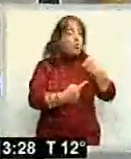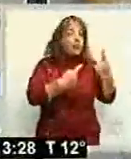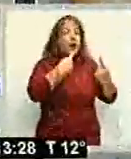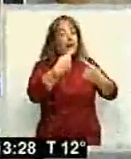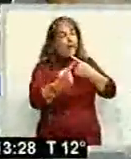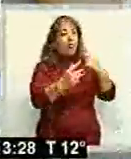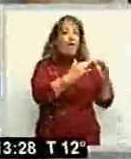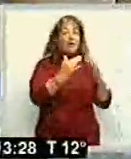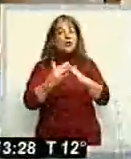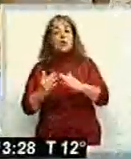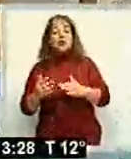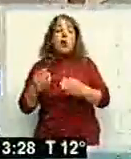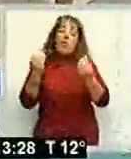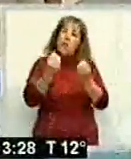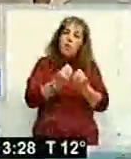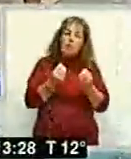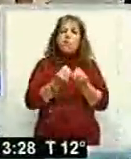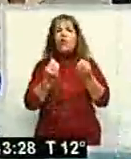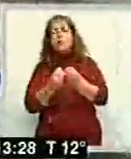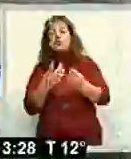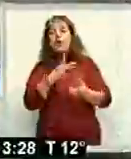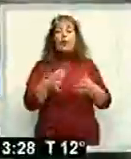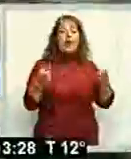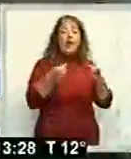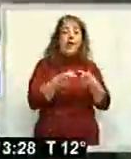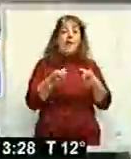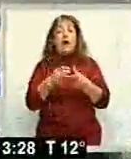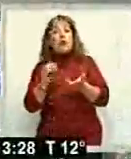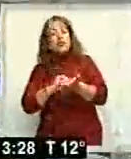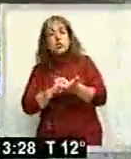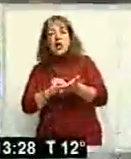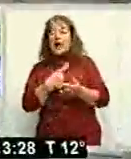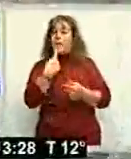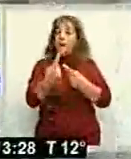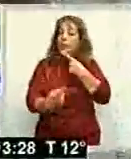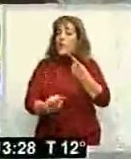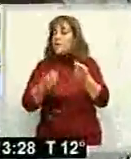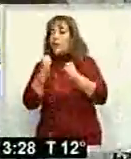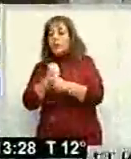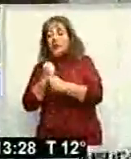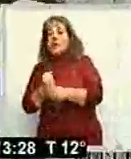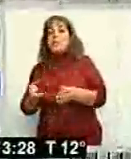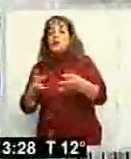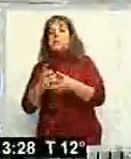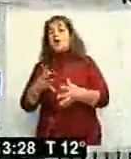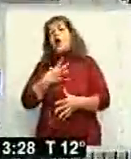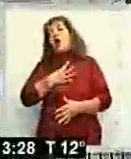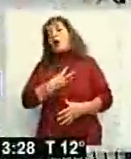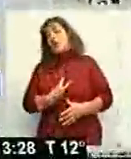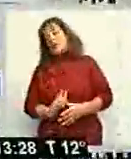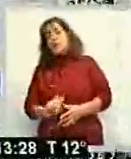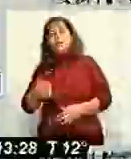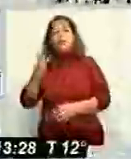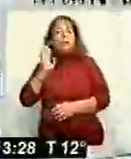hay muchos concejales que estamos trabajando en equipo con los vecinos, y obviamente sería un alivio, ¿no?, pensar en un